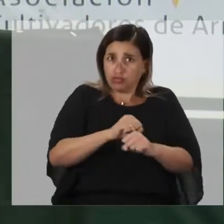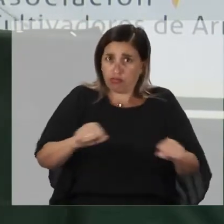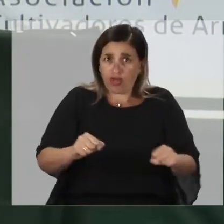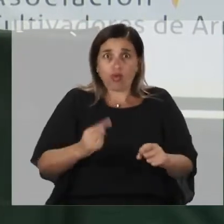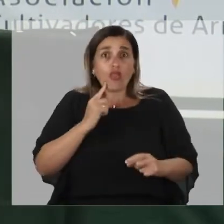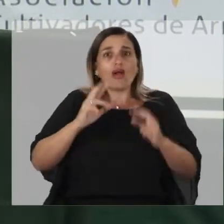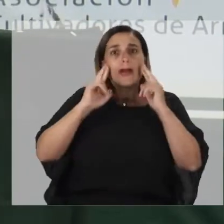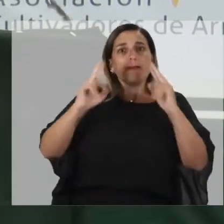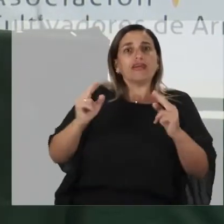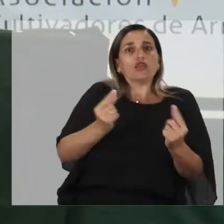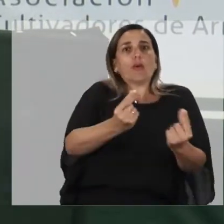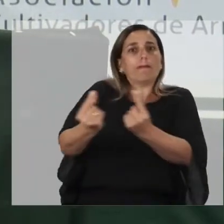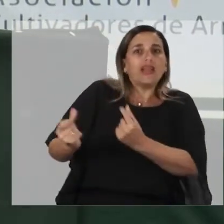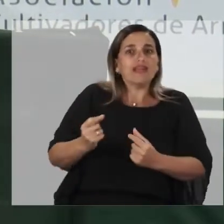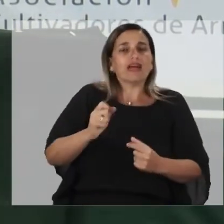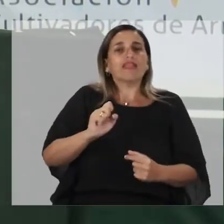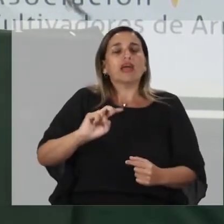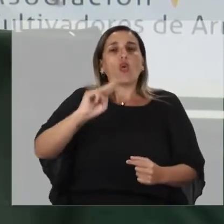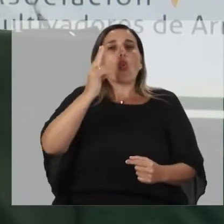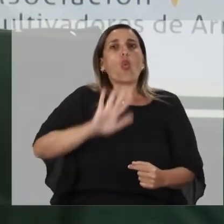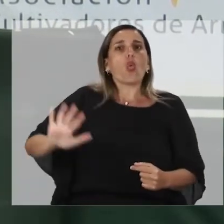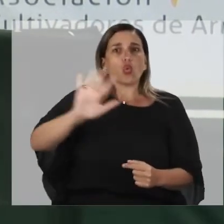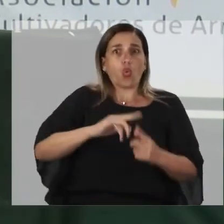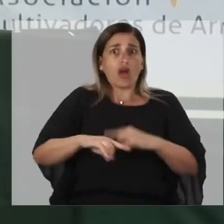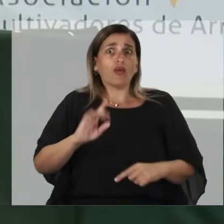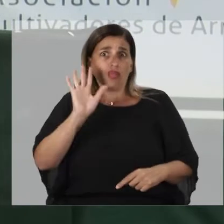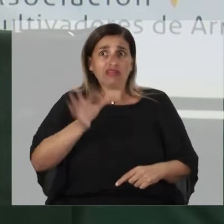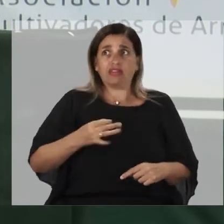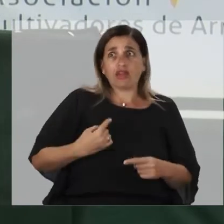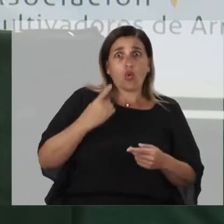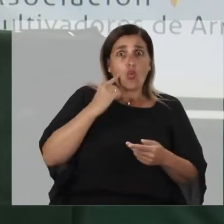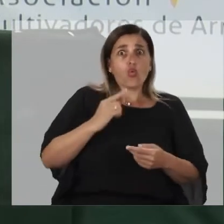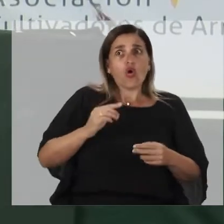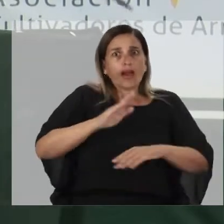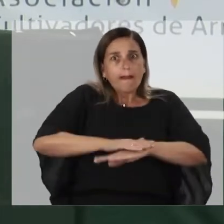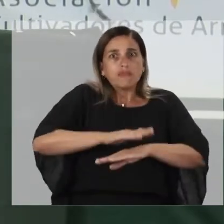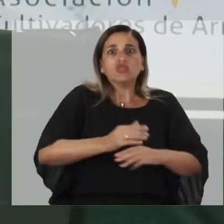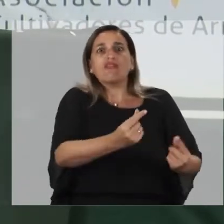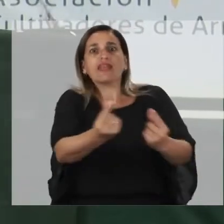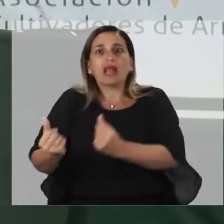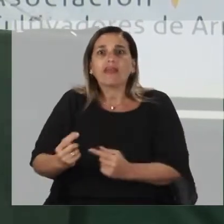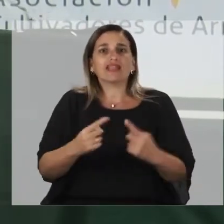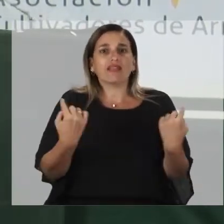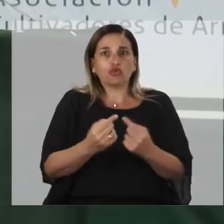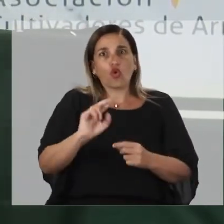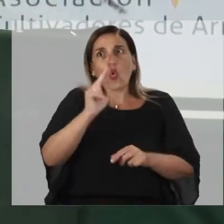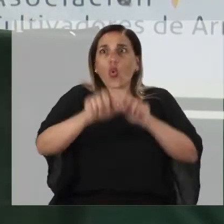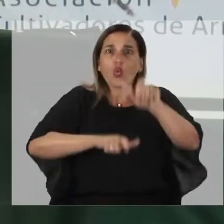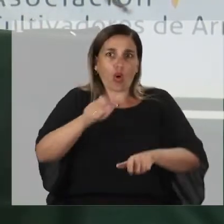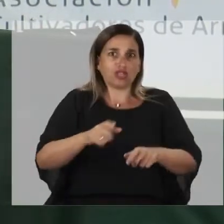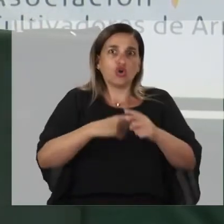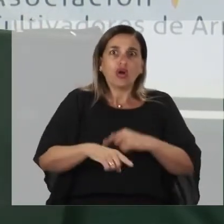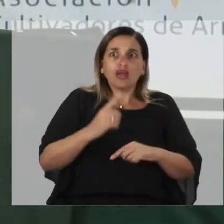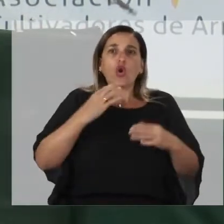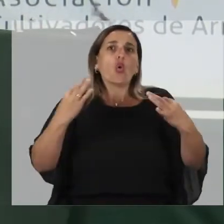cuándo se puede hacer las dos cosas? Cuando se tiene respeto a los dineros de la gente. Cuando se sabe que uno administra dinero de los uruguayos, que los optimiza,